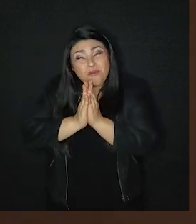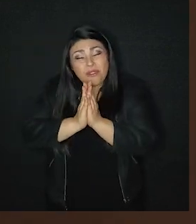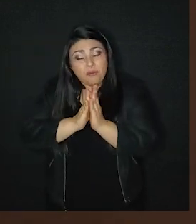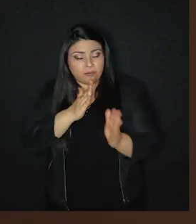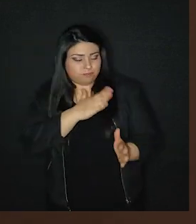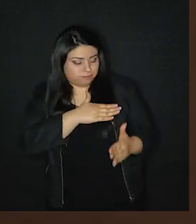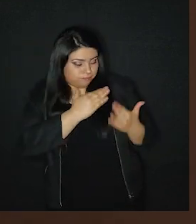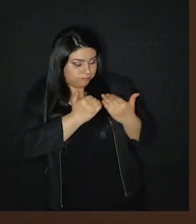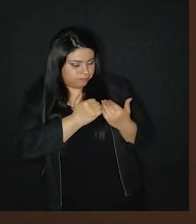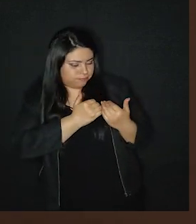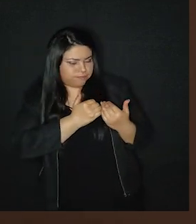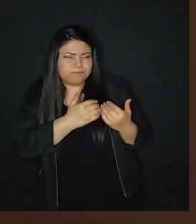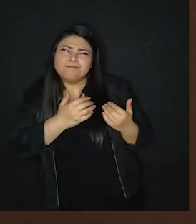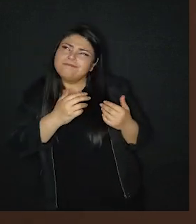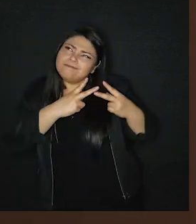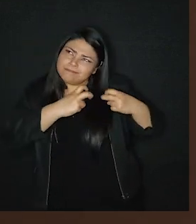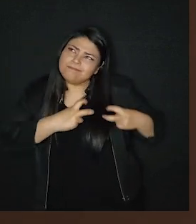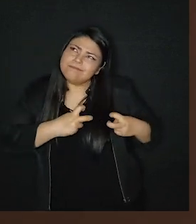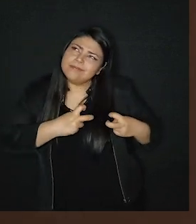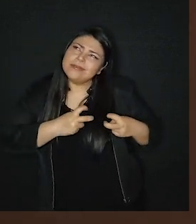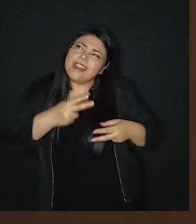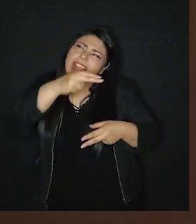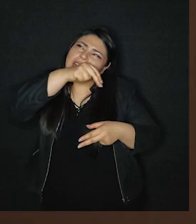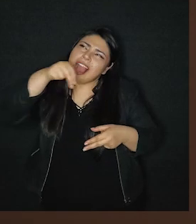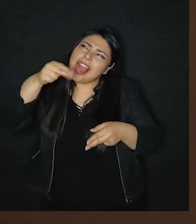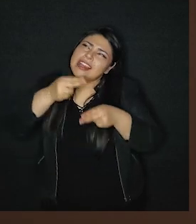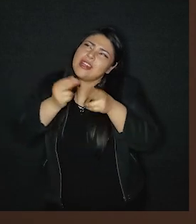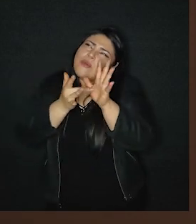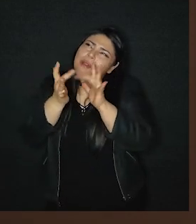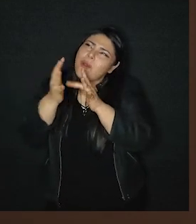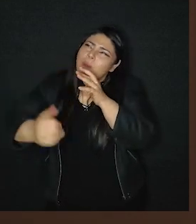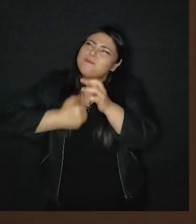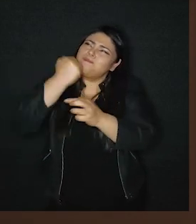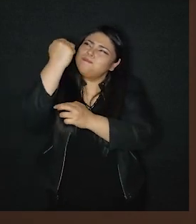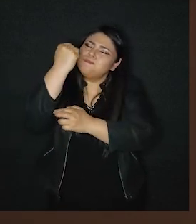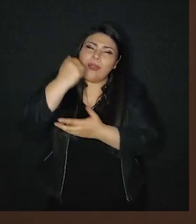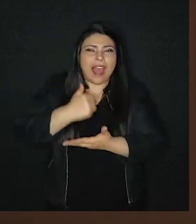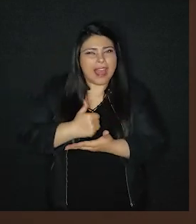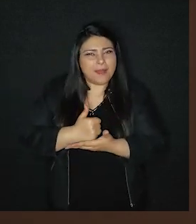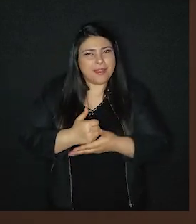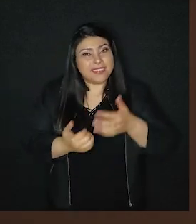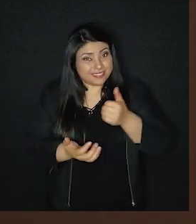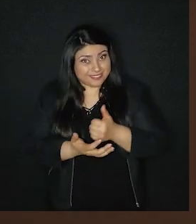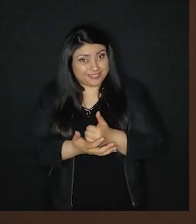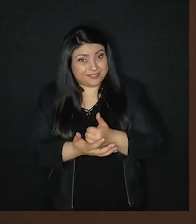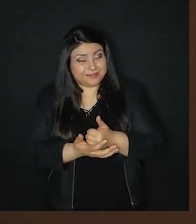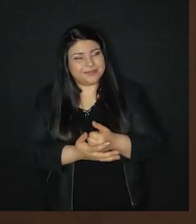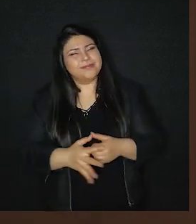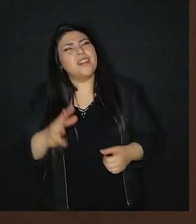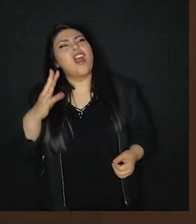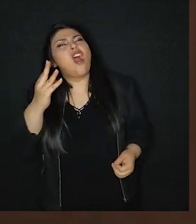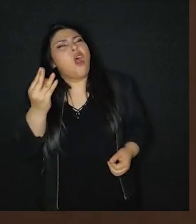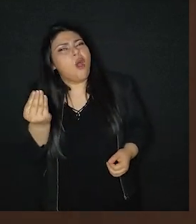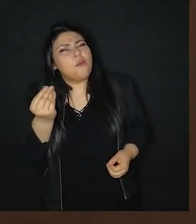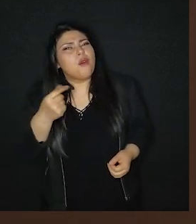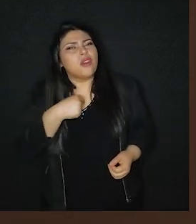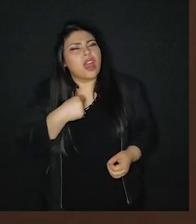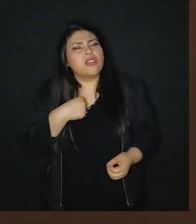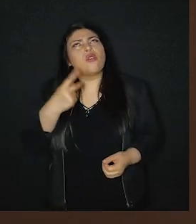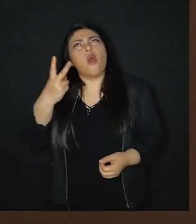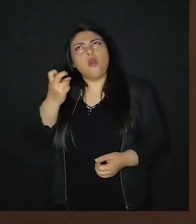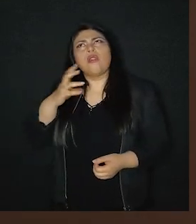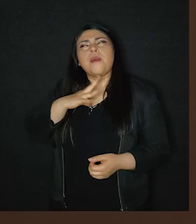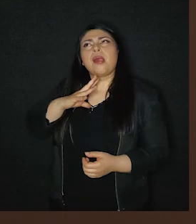nuestro corazón en el nombre poderoso de Jesús amén porque debo de regresar